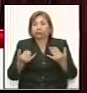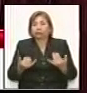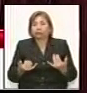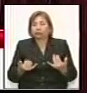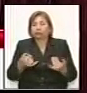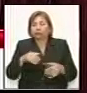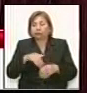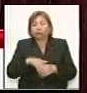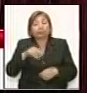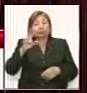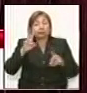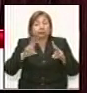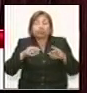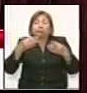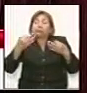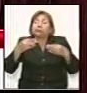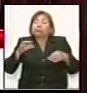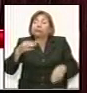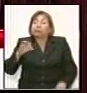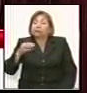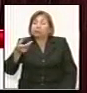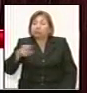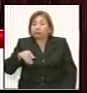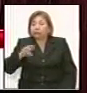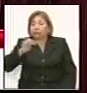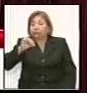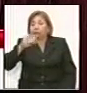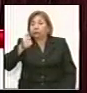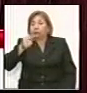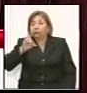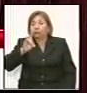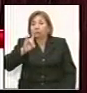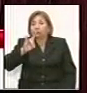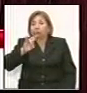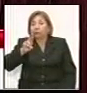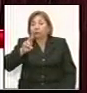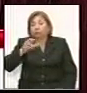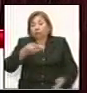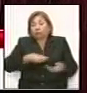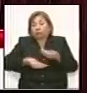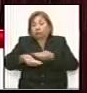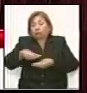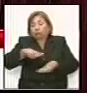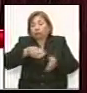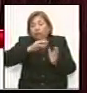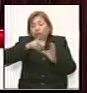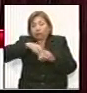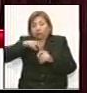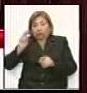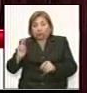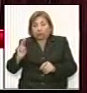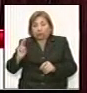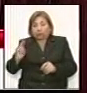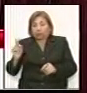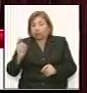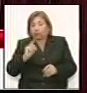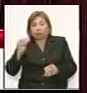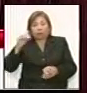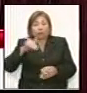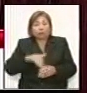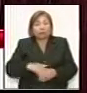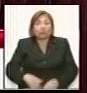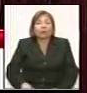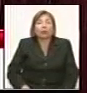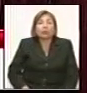en Venezuela, siempre y cuando Maduro, pues, por supuesto, acepte un tipo de negociación, dejar el poder, no ir a una reelección